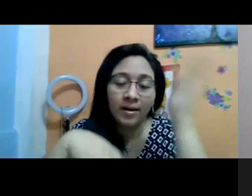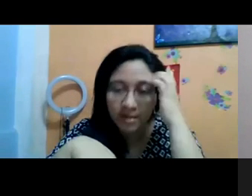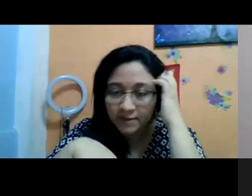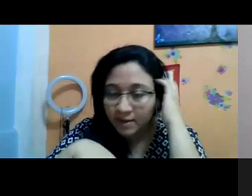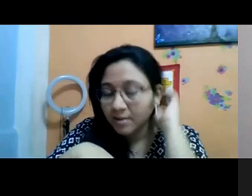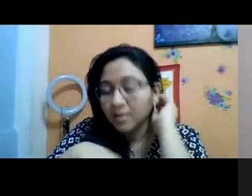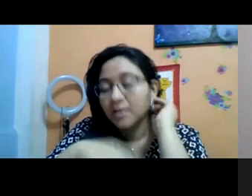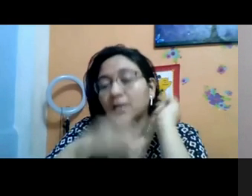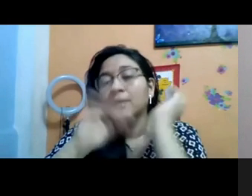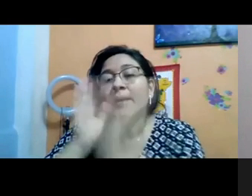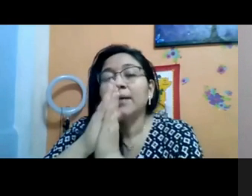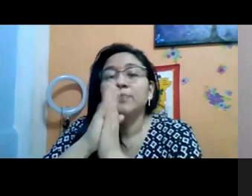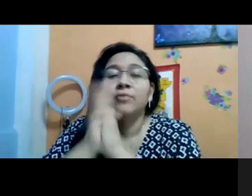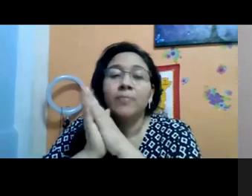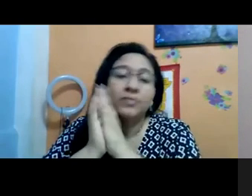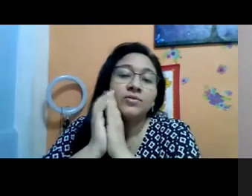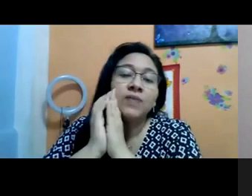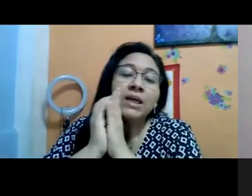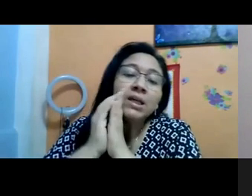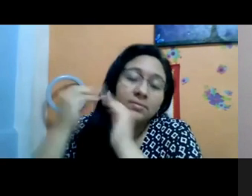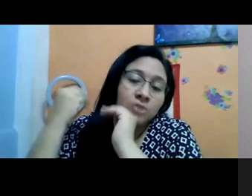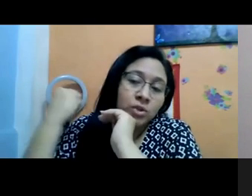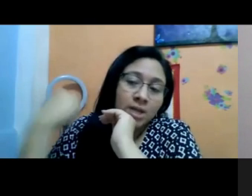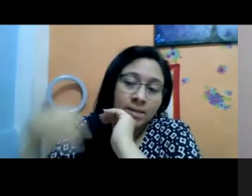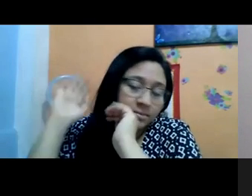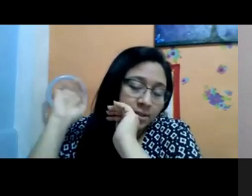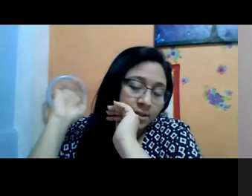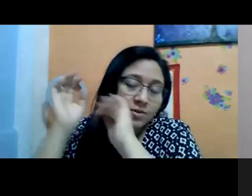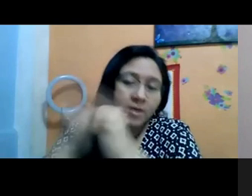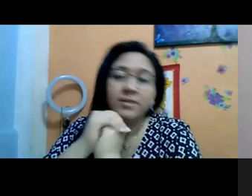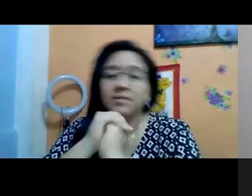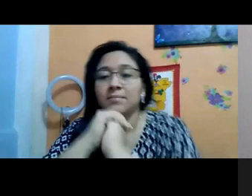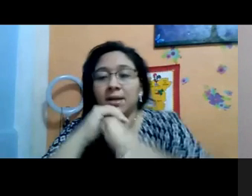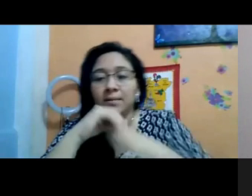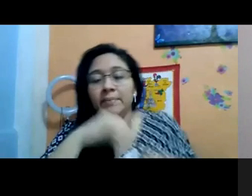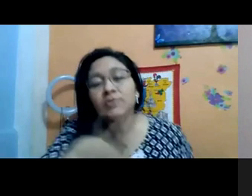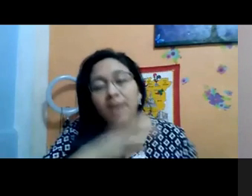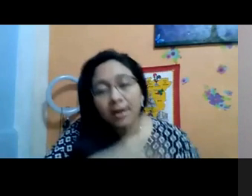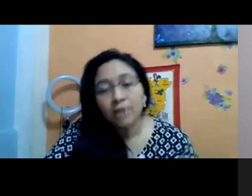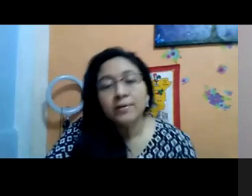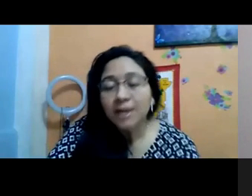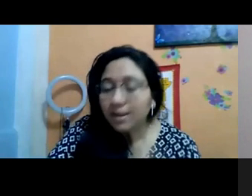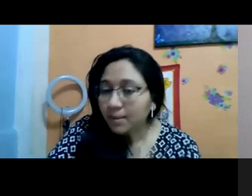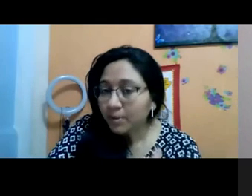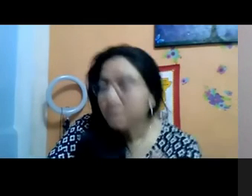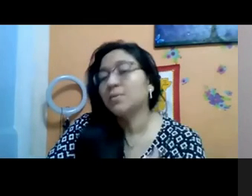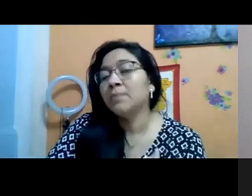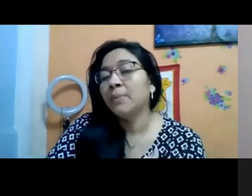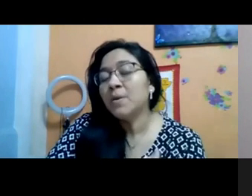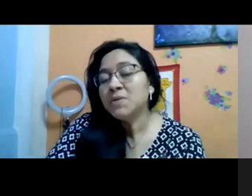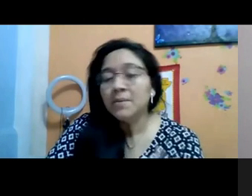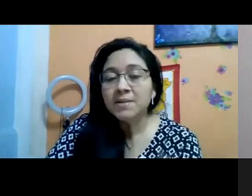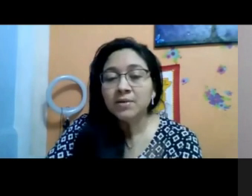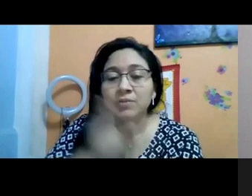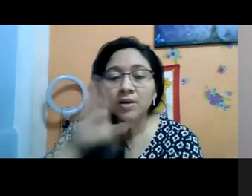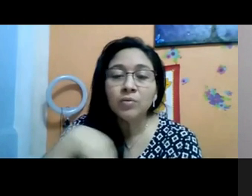a Bienestar para informarnos. De ahí, yo ya reviso el fin de semana. Pero si alguien lo termina antes, buenísimo. Y me puede